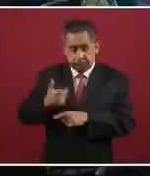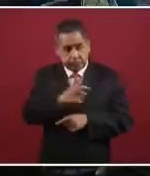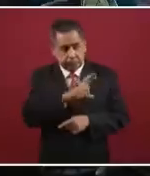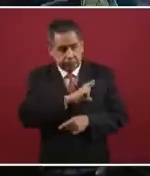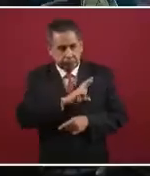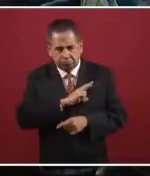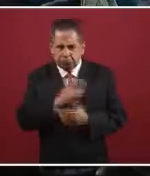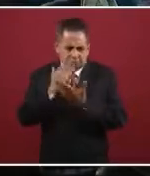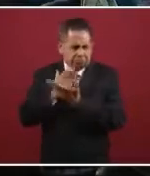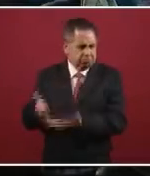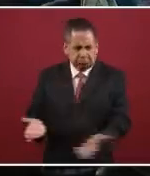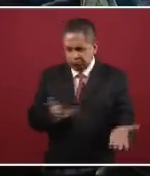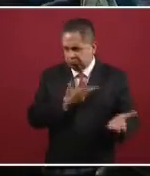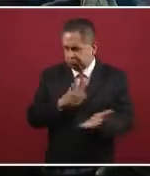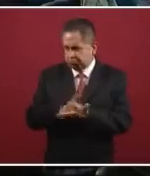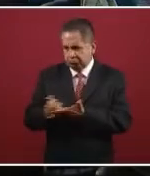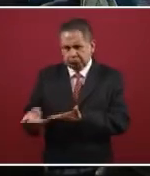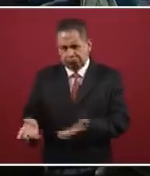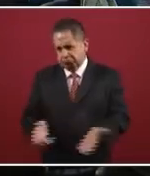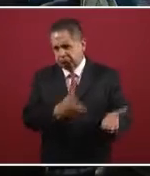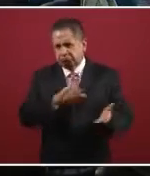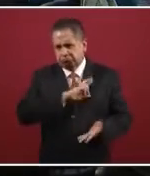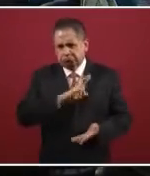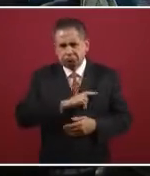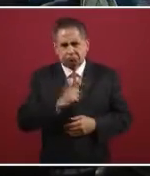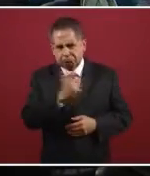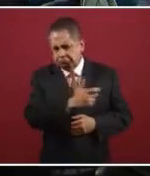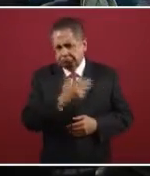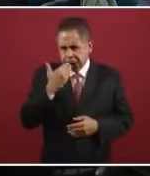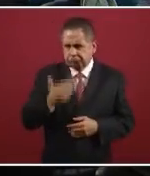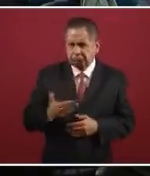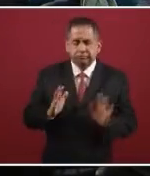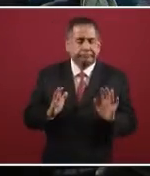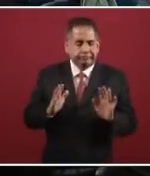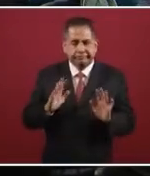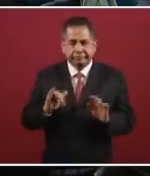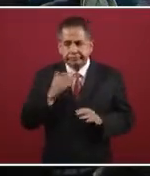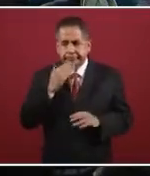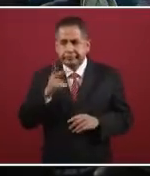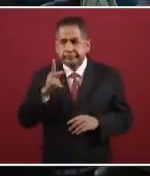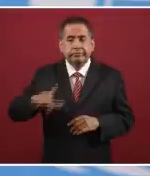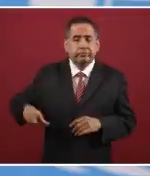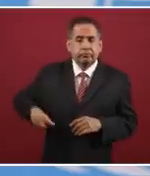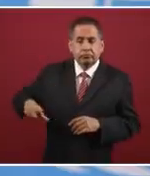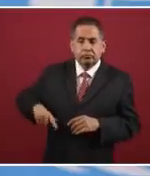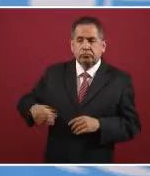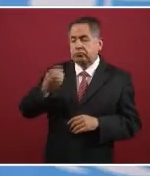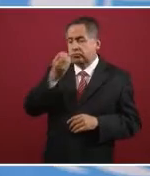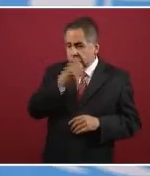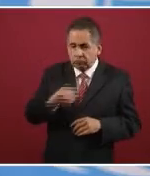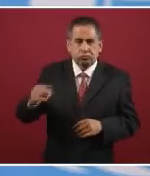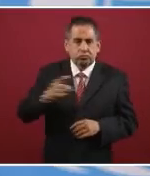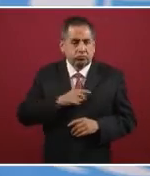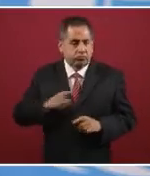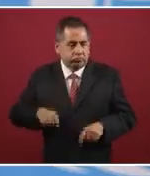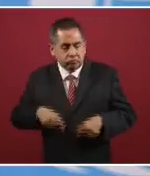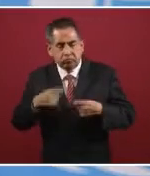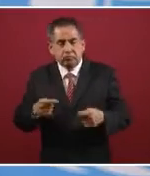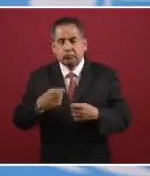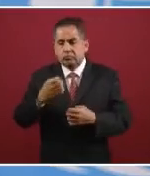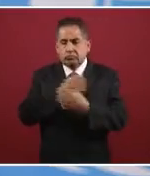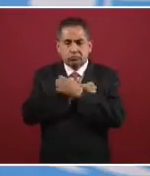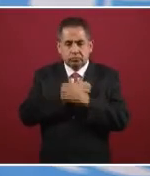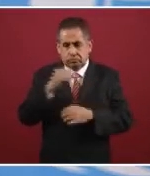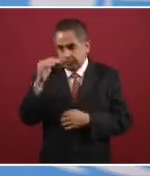su derecho de hacerlo, pero el Estado está obligado a garantizar la educación pública, gratuita y